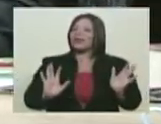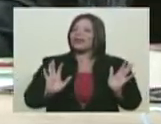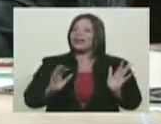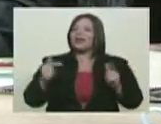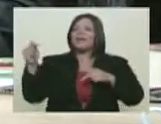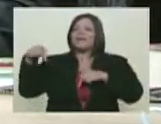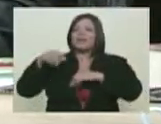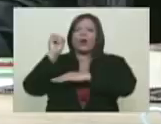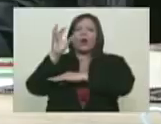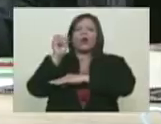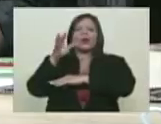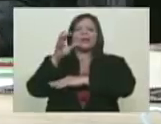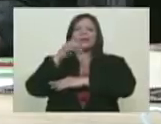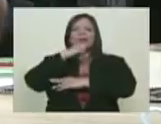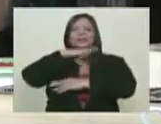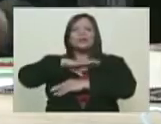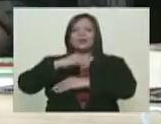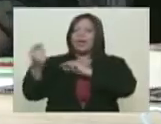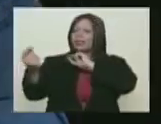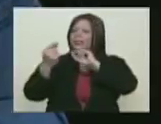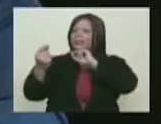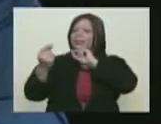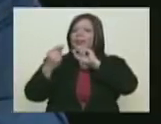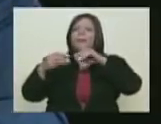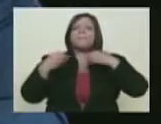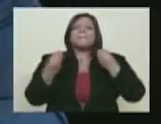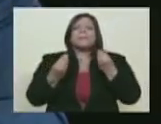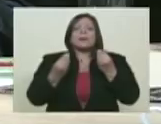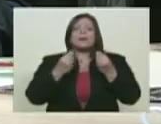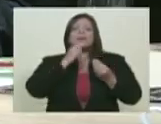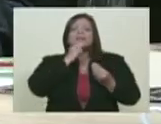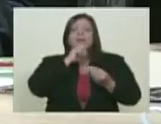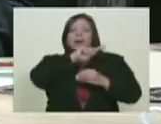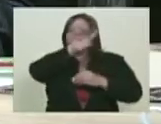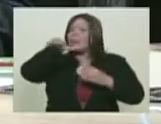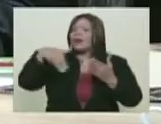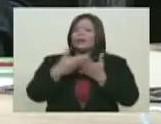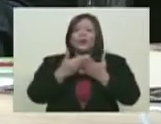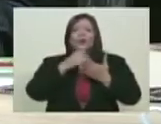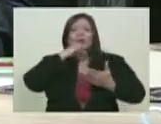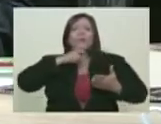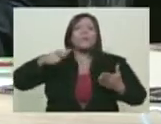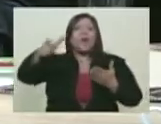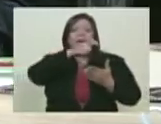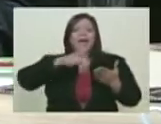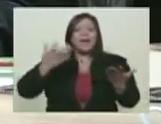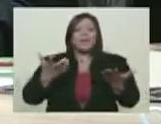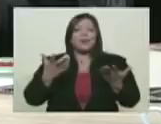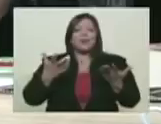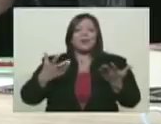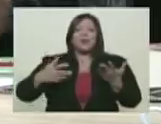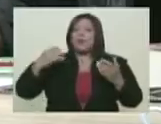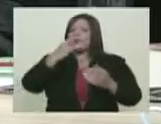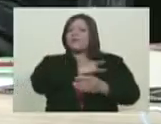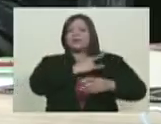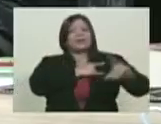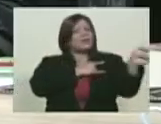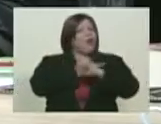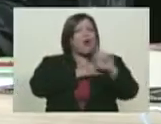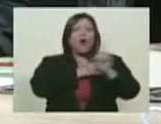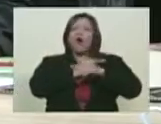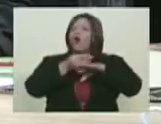este congreso de historia, a discutir historia para quién, historia para todos. La historia es de los pueblos, no de las universidades, no de